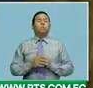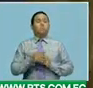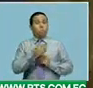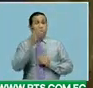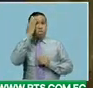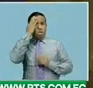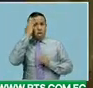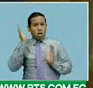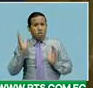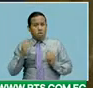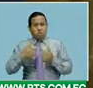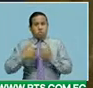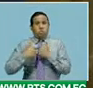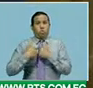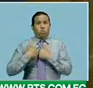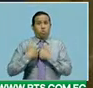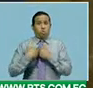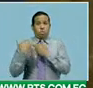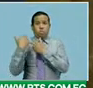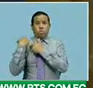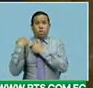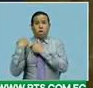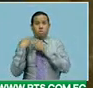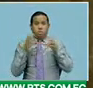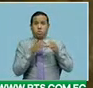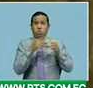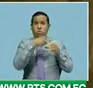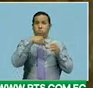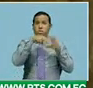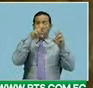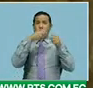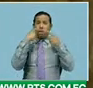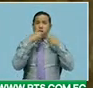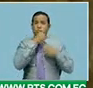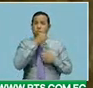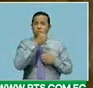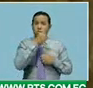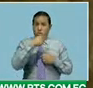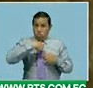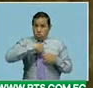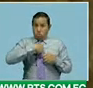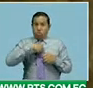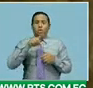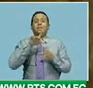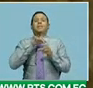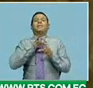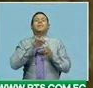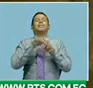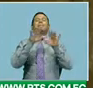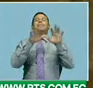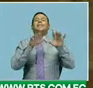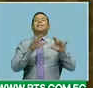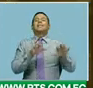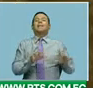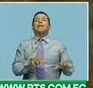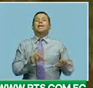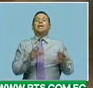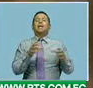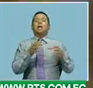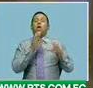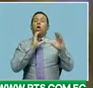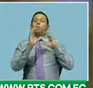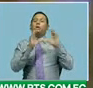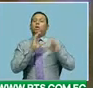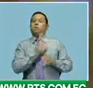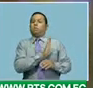yo no presido el Comité de Protección de Periodistas. Es la Secretaría de Comunicación la que preside este comité. Aún